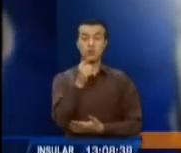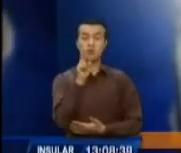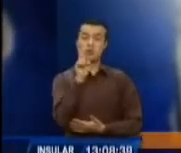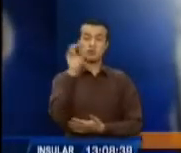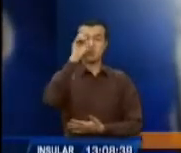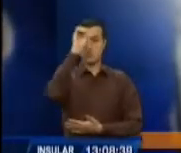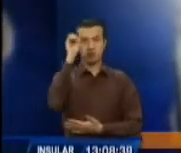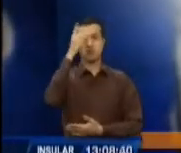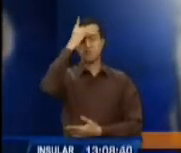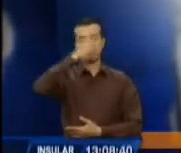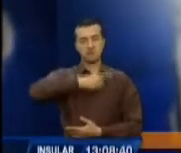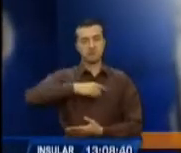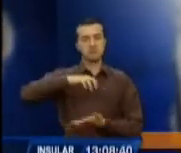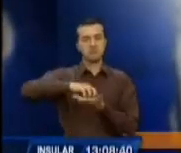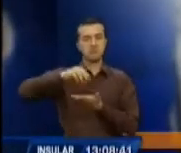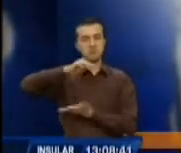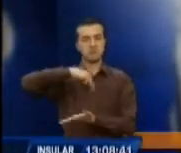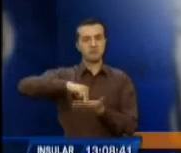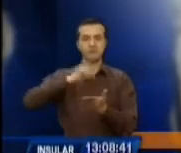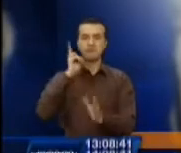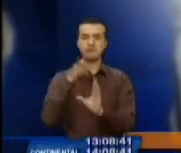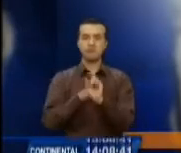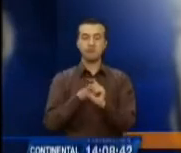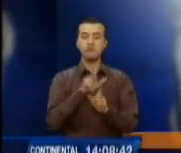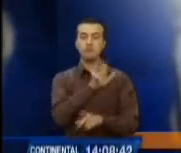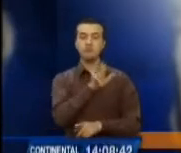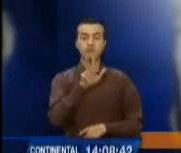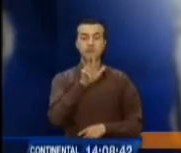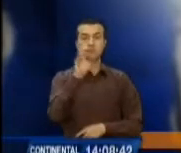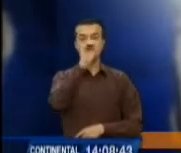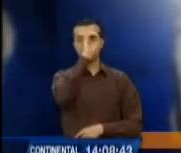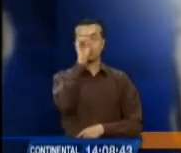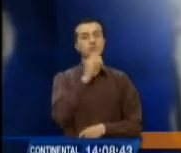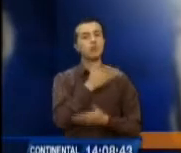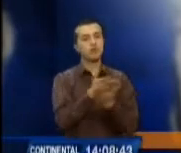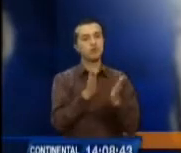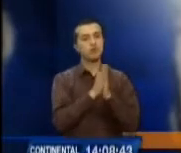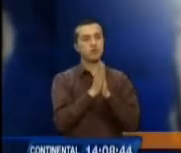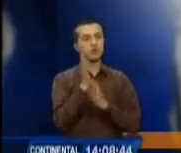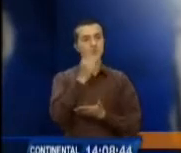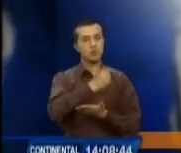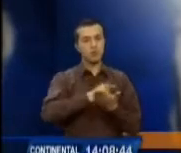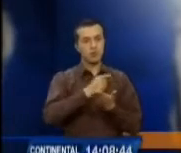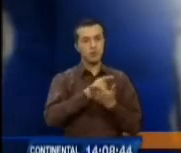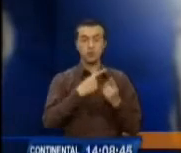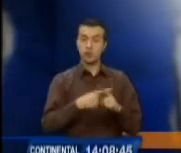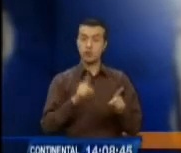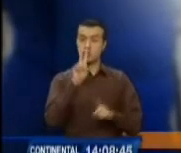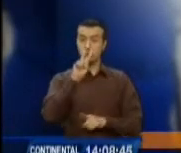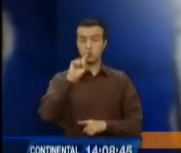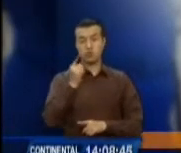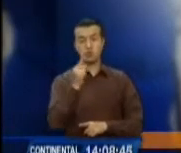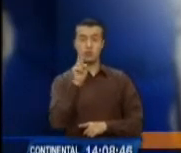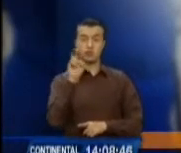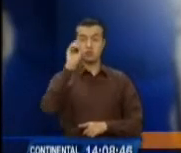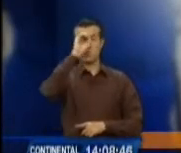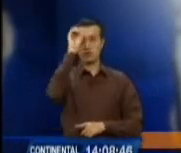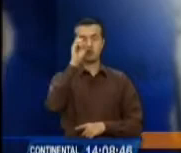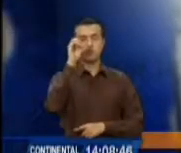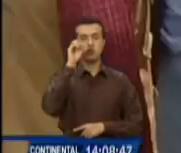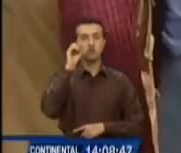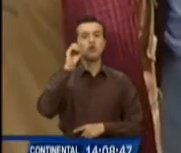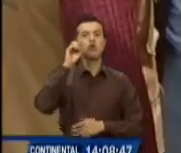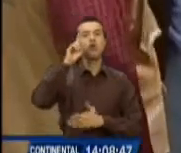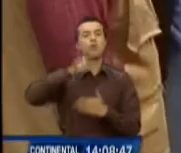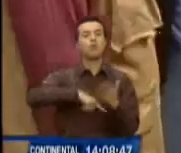64,2% decidió pertenecer a la provincia de Manabí, el 33% pidió ser parte de Guayas, mientras el 2,2% votó